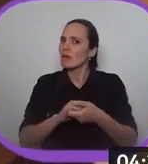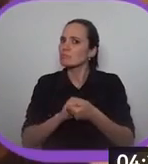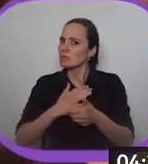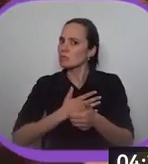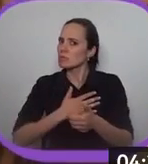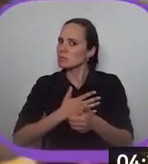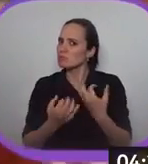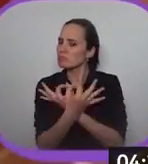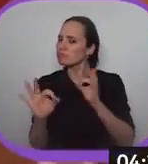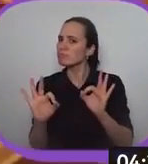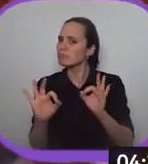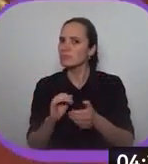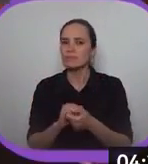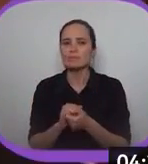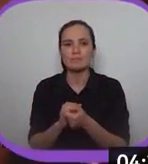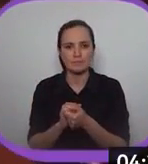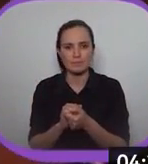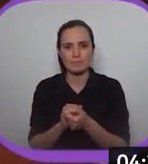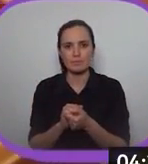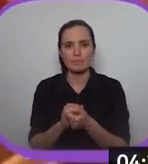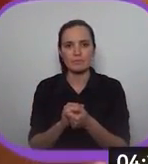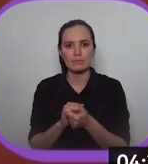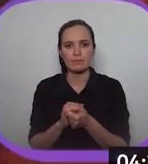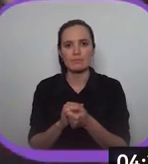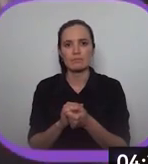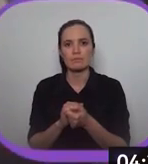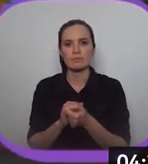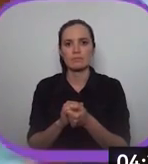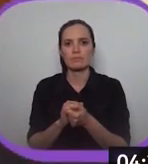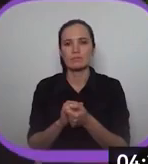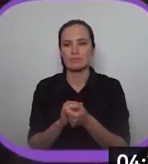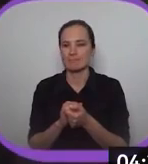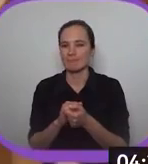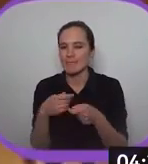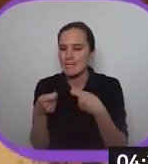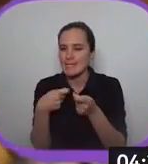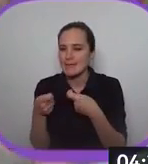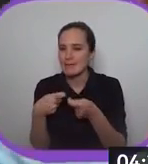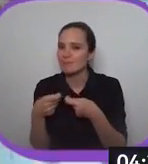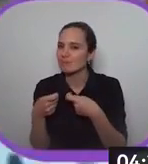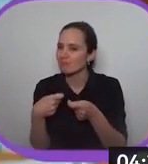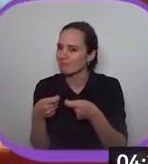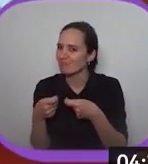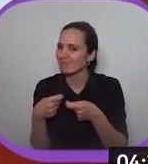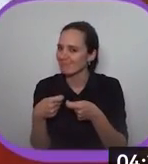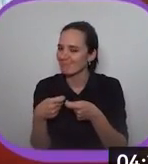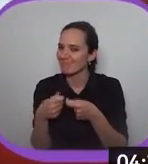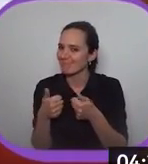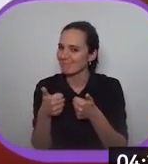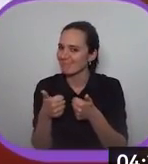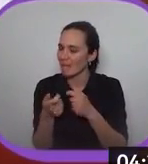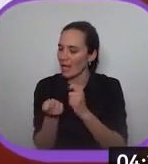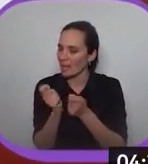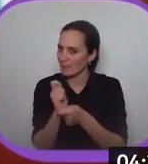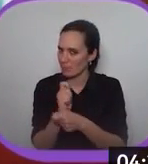Libera a mis amigos. ¡No! la negociación ha dado un